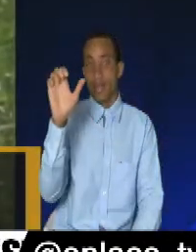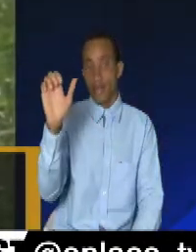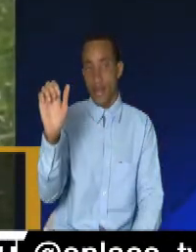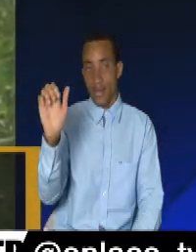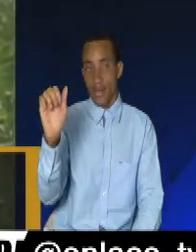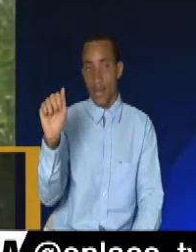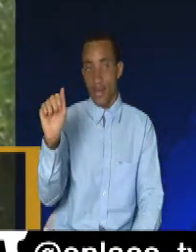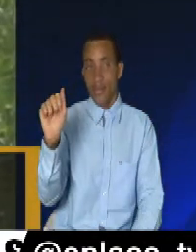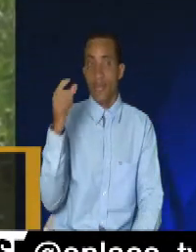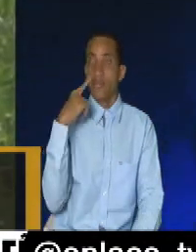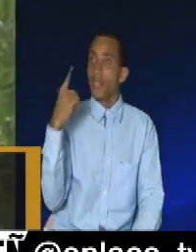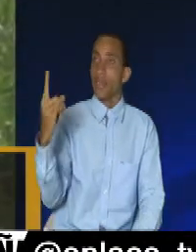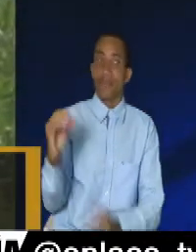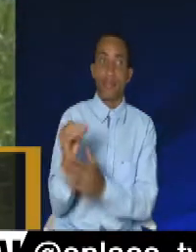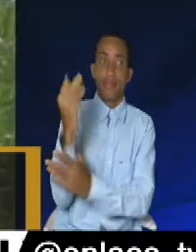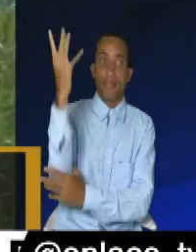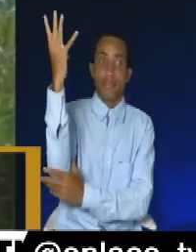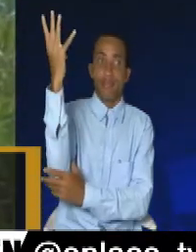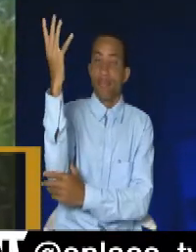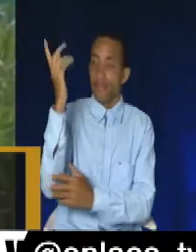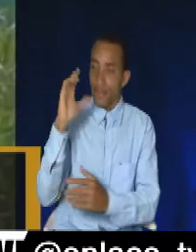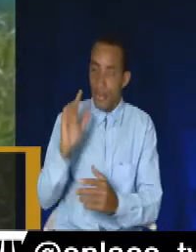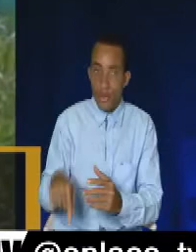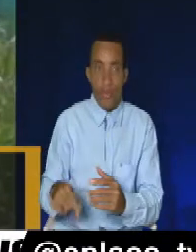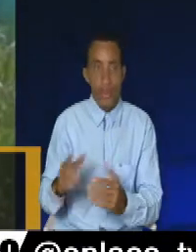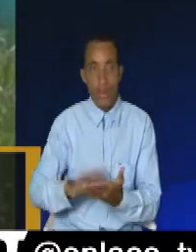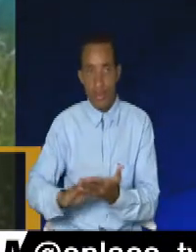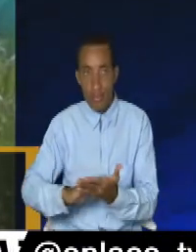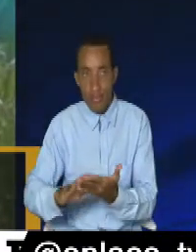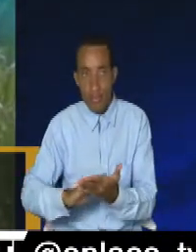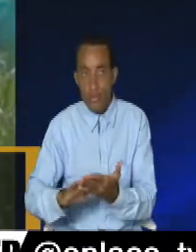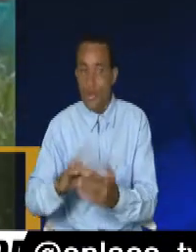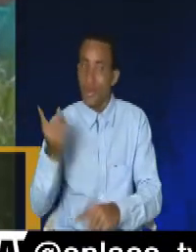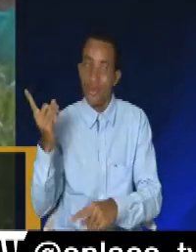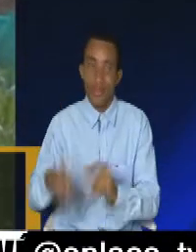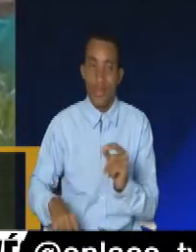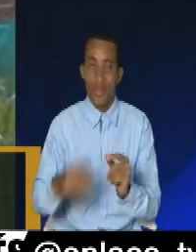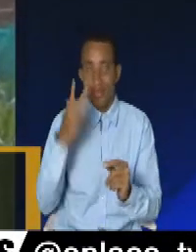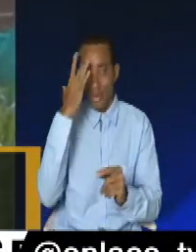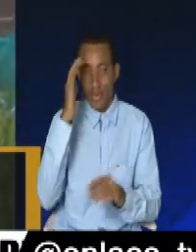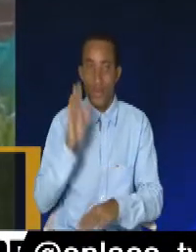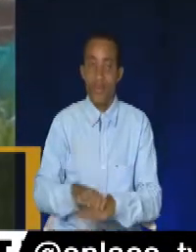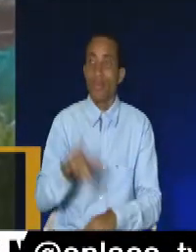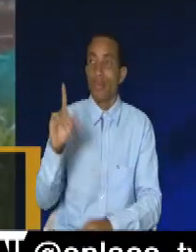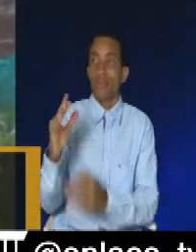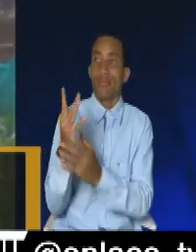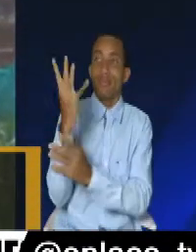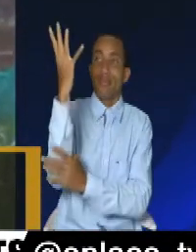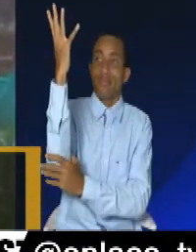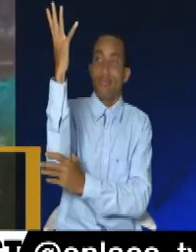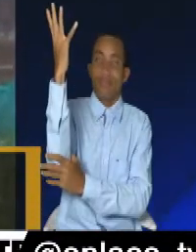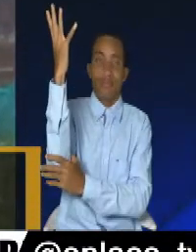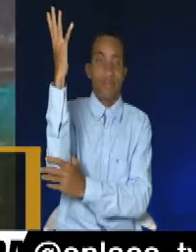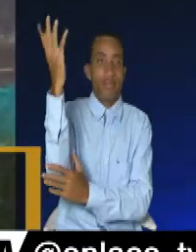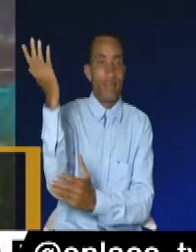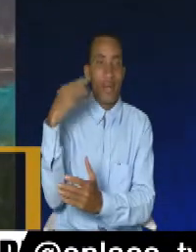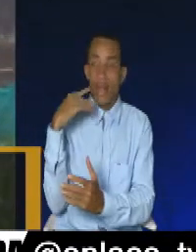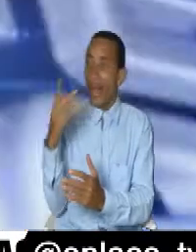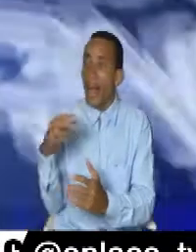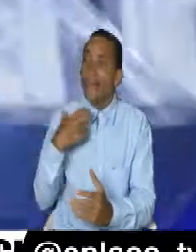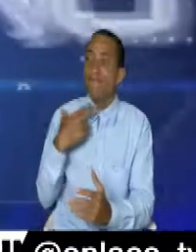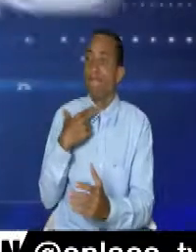pública y no ha sido posible que los trabajos de autopavimentación en la zona se realicen en su totalidad porque el poste lo está